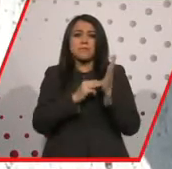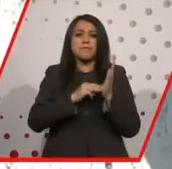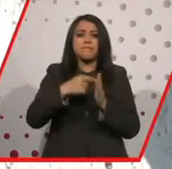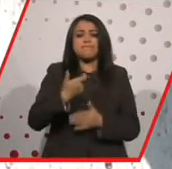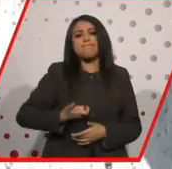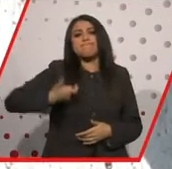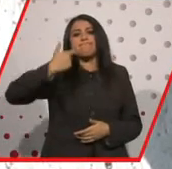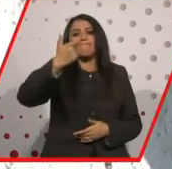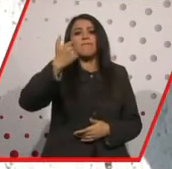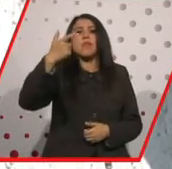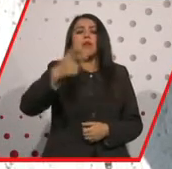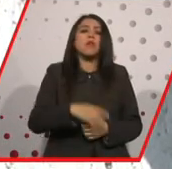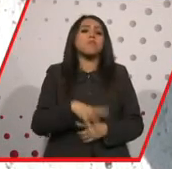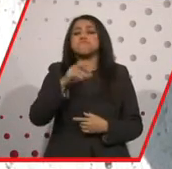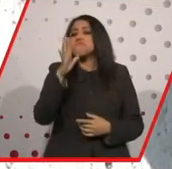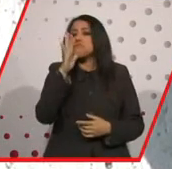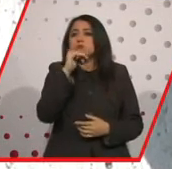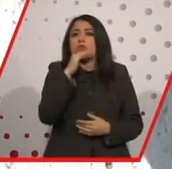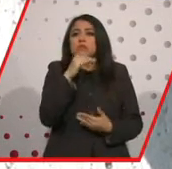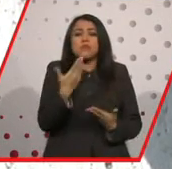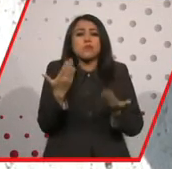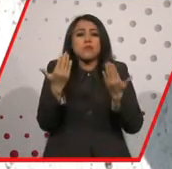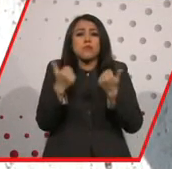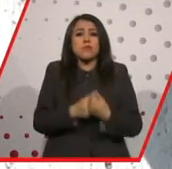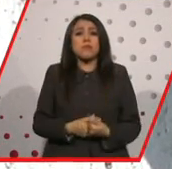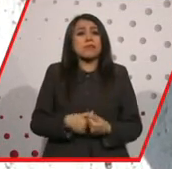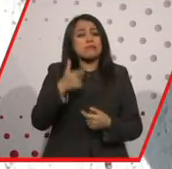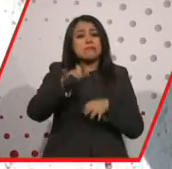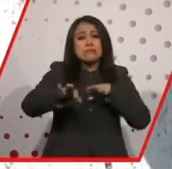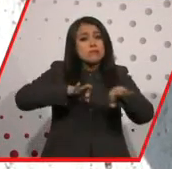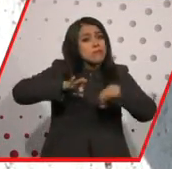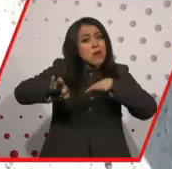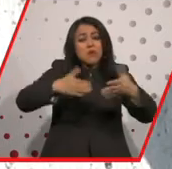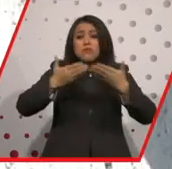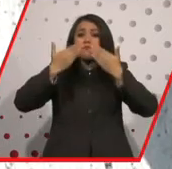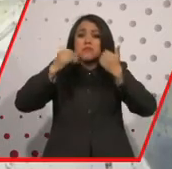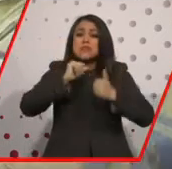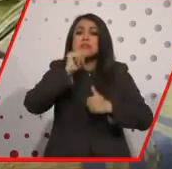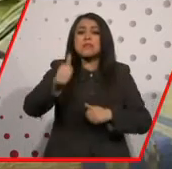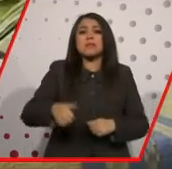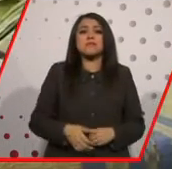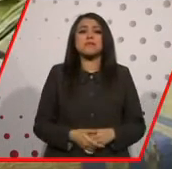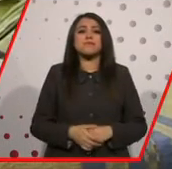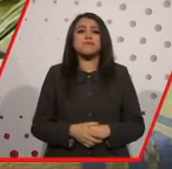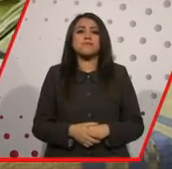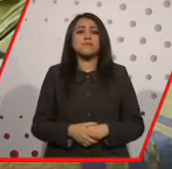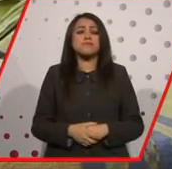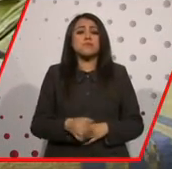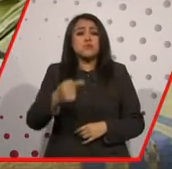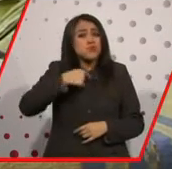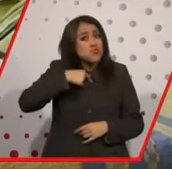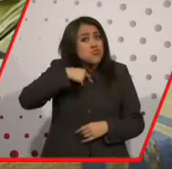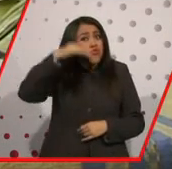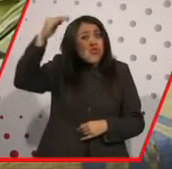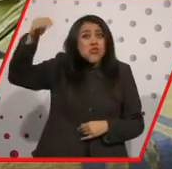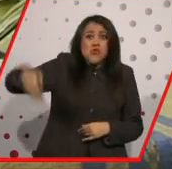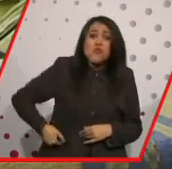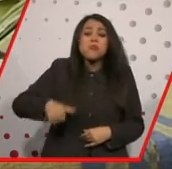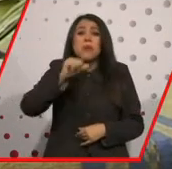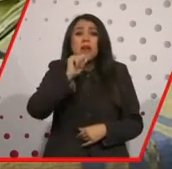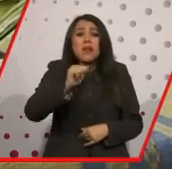cantidad imposible de reunir para el hombre que además se quedó sin empleo a raíz del incidente. No fue mi culpa,